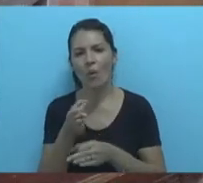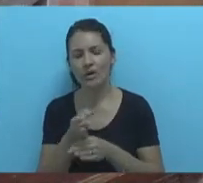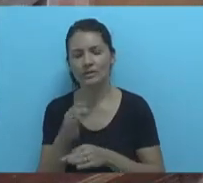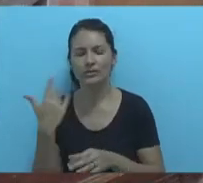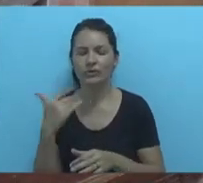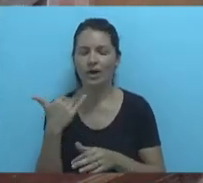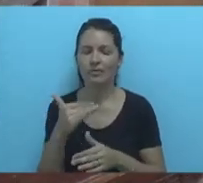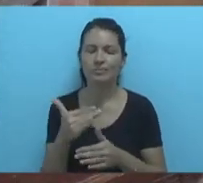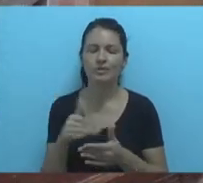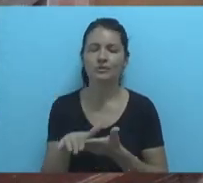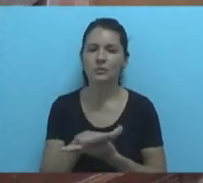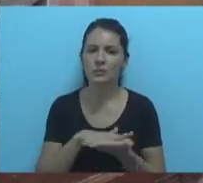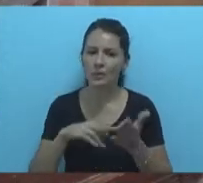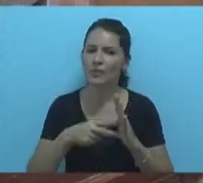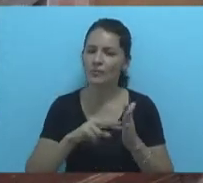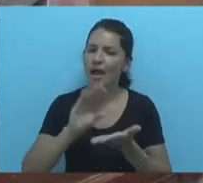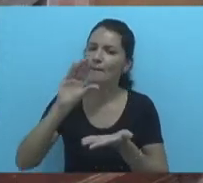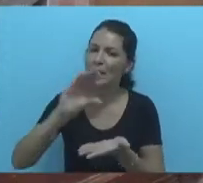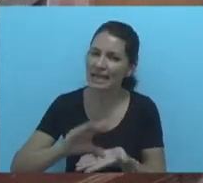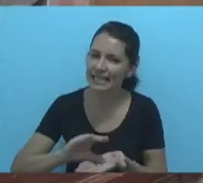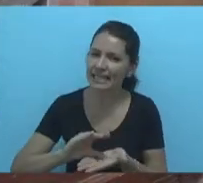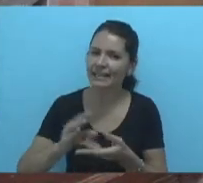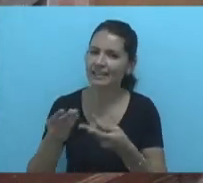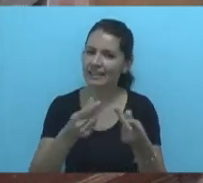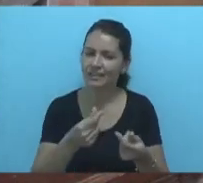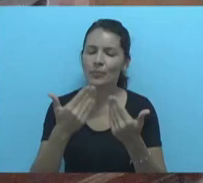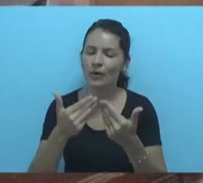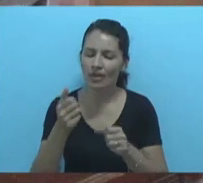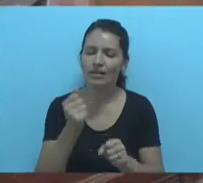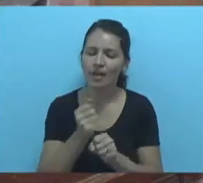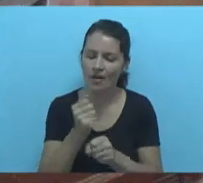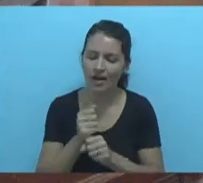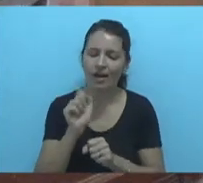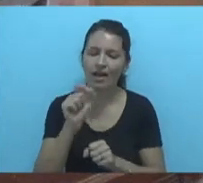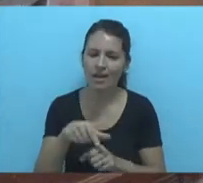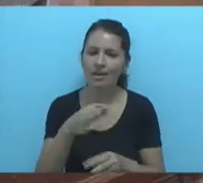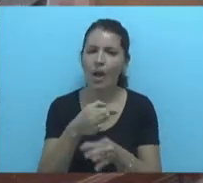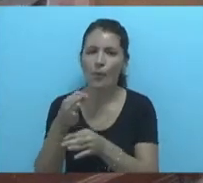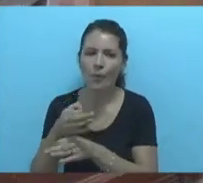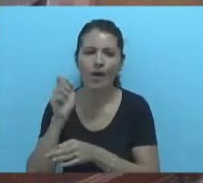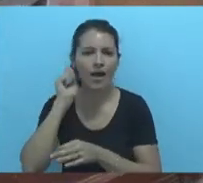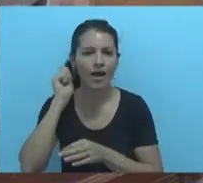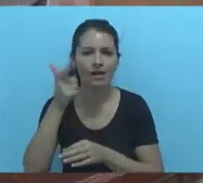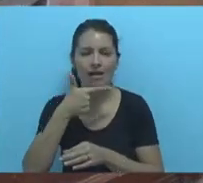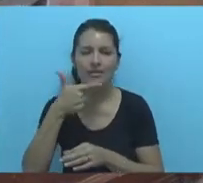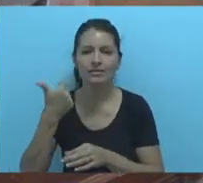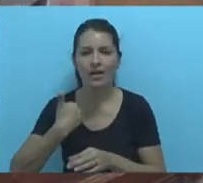antes posible poder invertir en estos fondos que son necesarios para que la educación